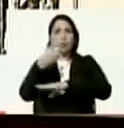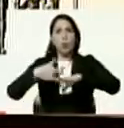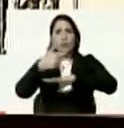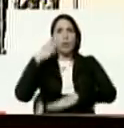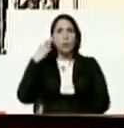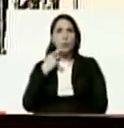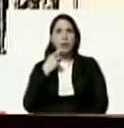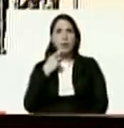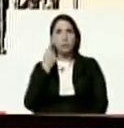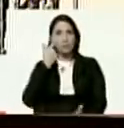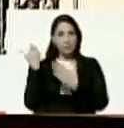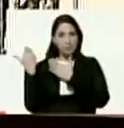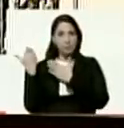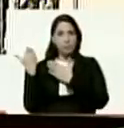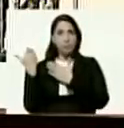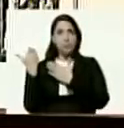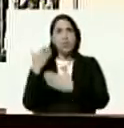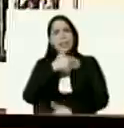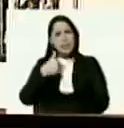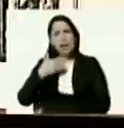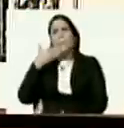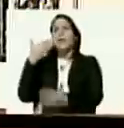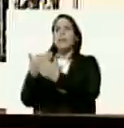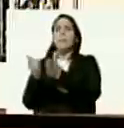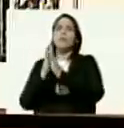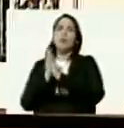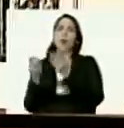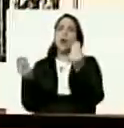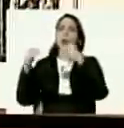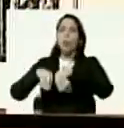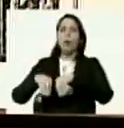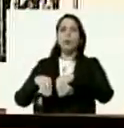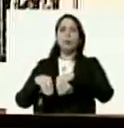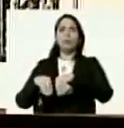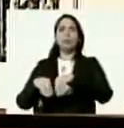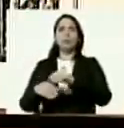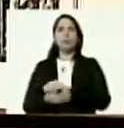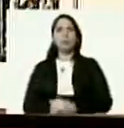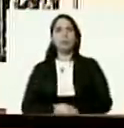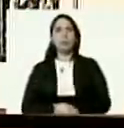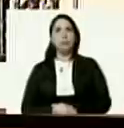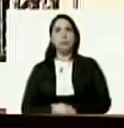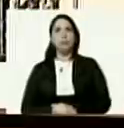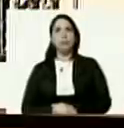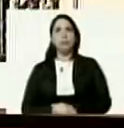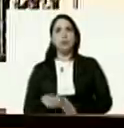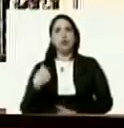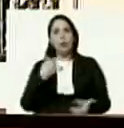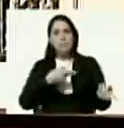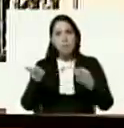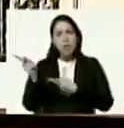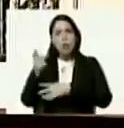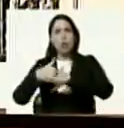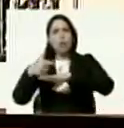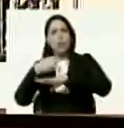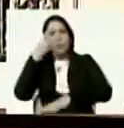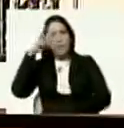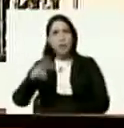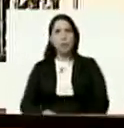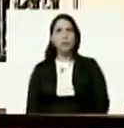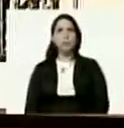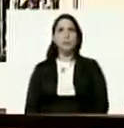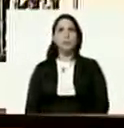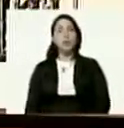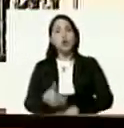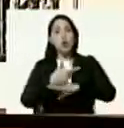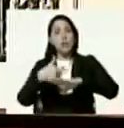bolivariano. Yo quiero que lleguemos a un acuerdo de consenso. Yo invito al gobierno de México, al